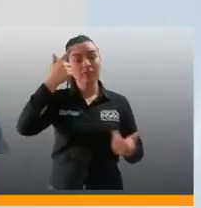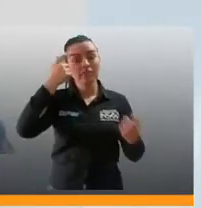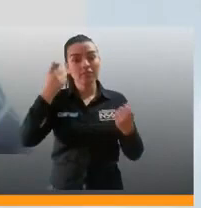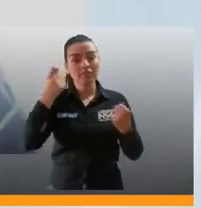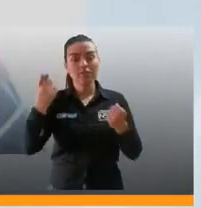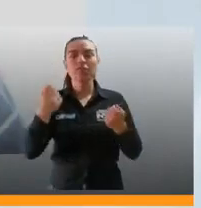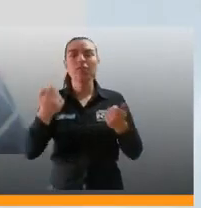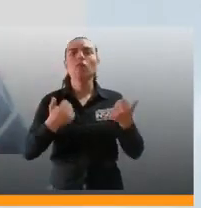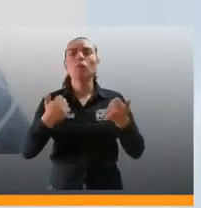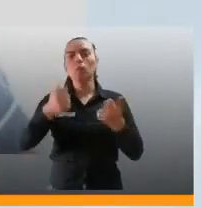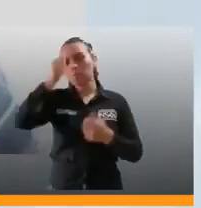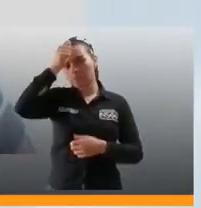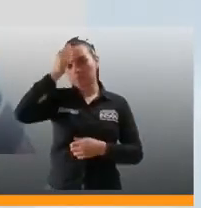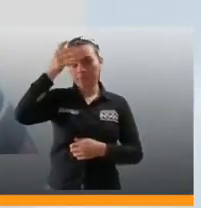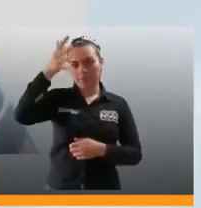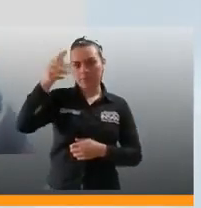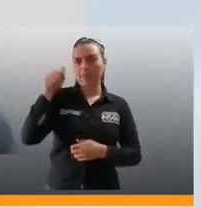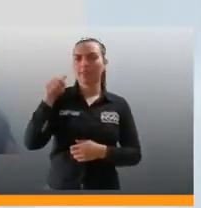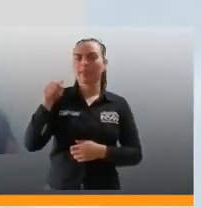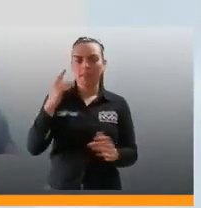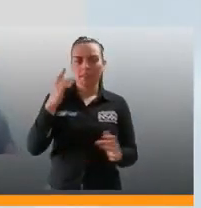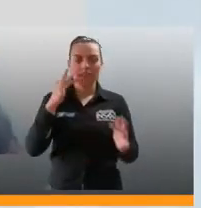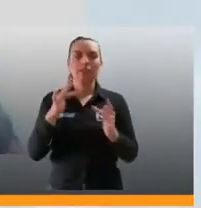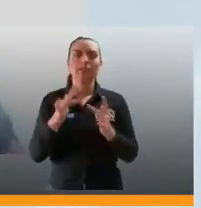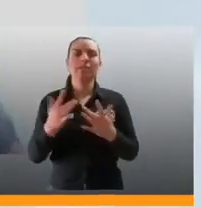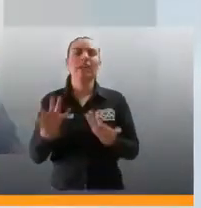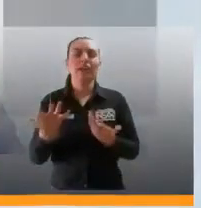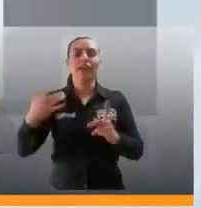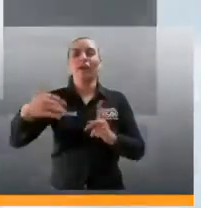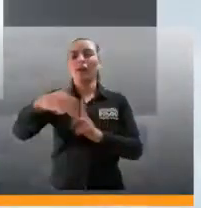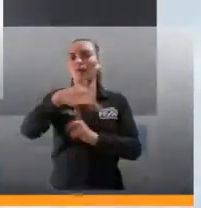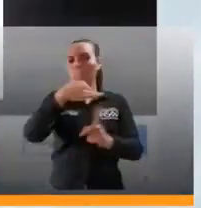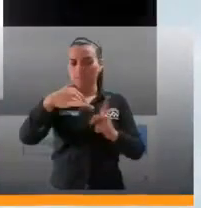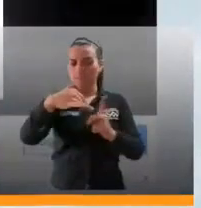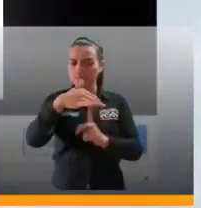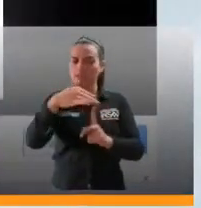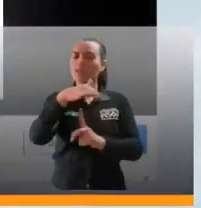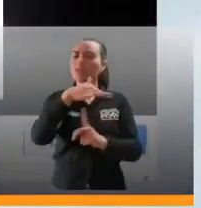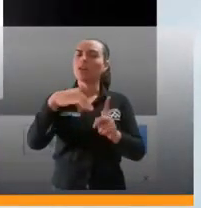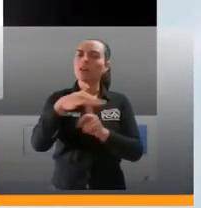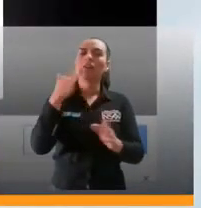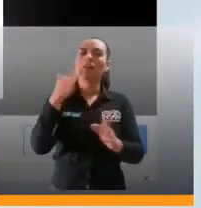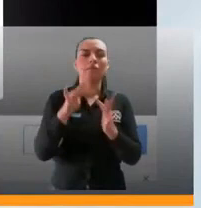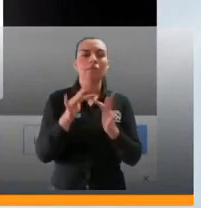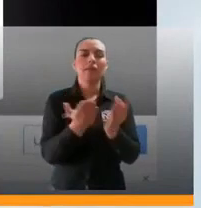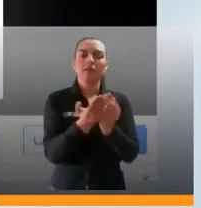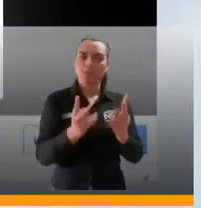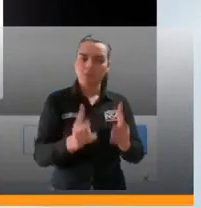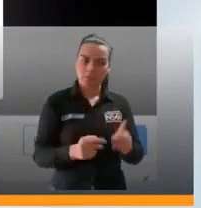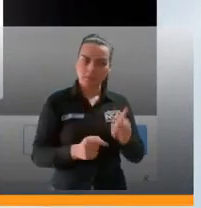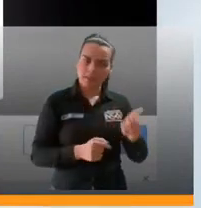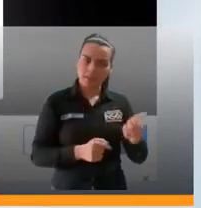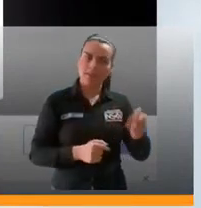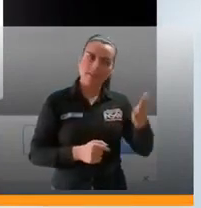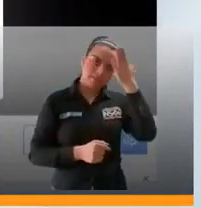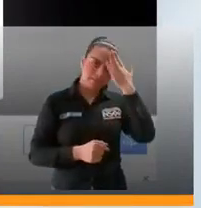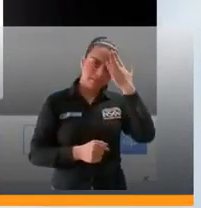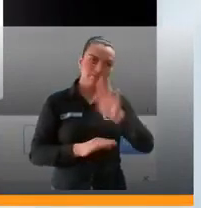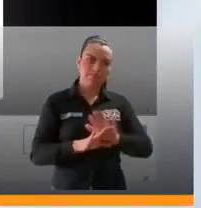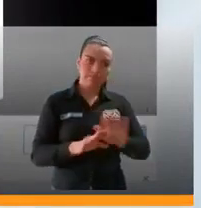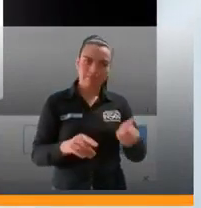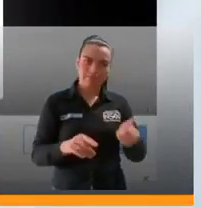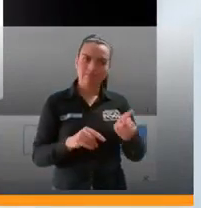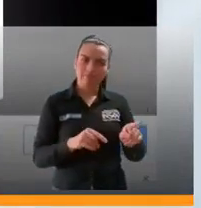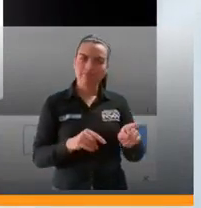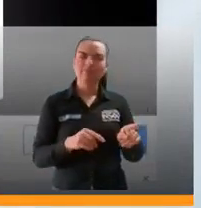didácticas, muy cerca a conocer el contexto del estudiante. Y bien, pues, digo yo,